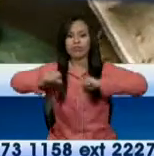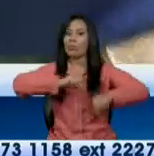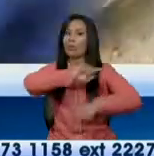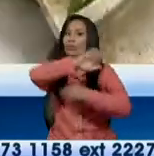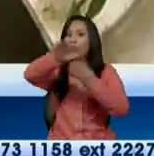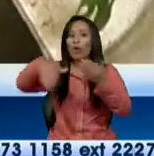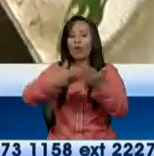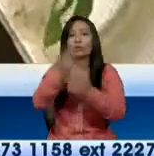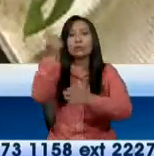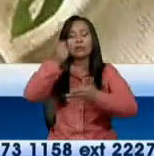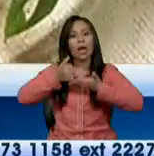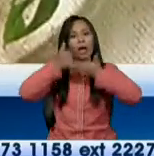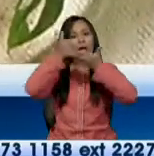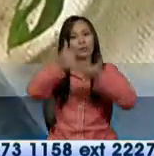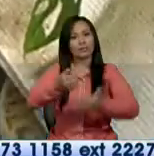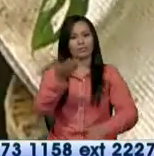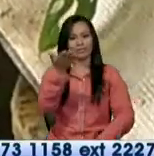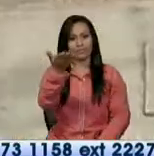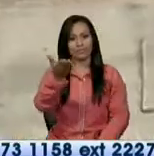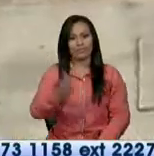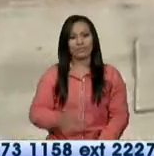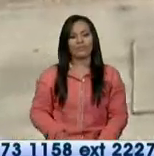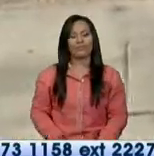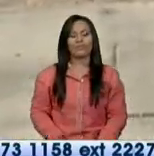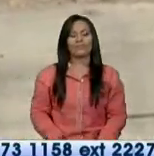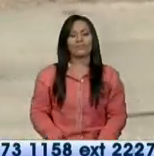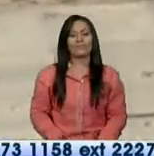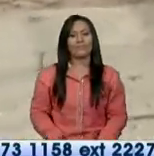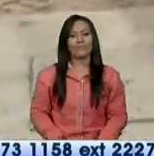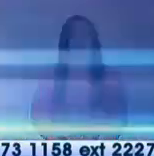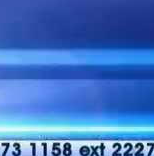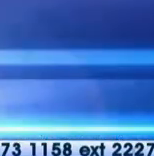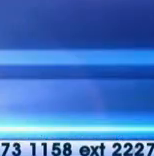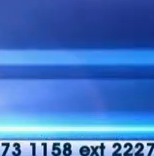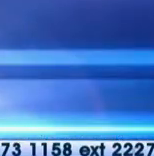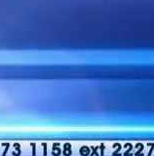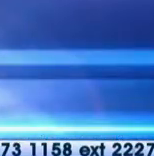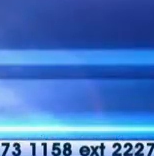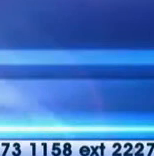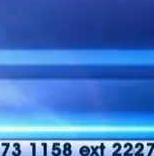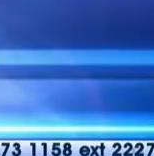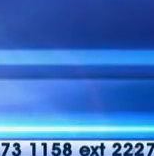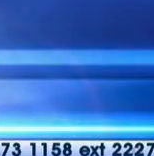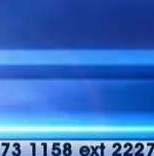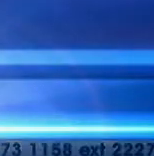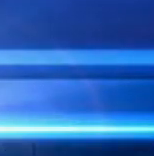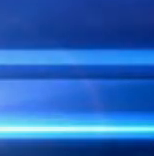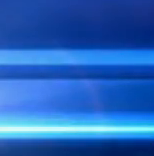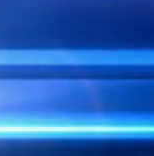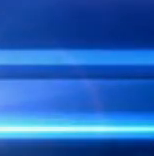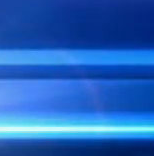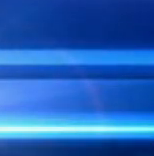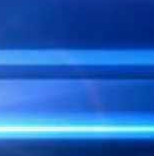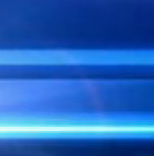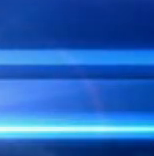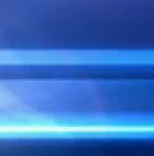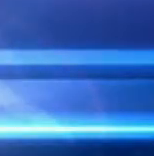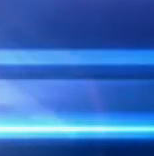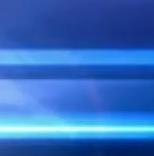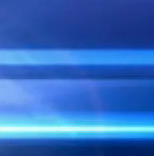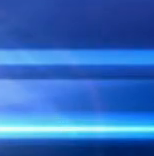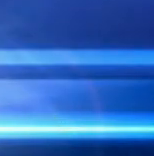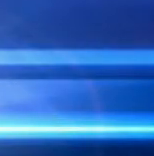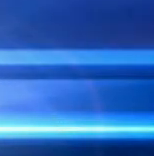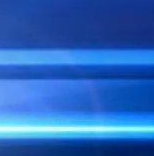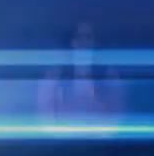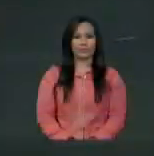todos, informó Enrique Muñoz. La noticia siempre en la comunidad. Siempre en